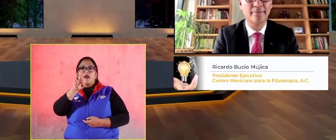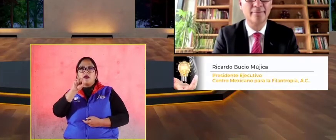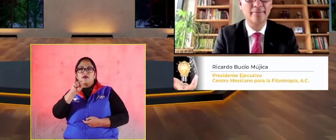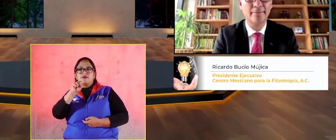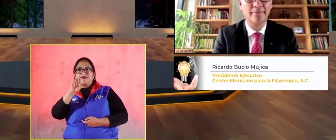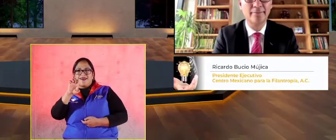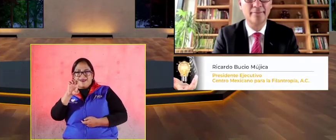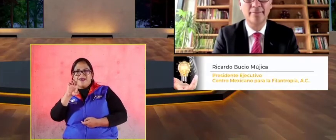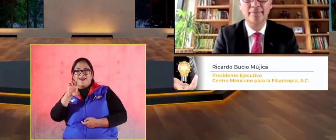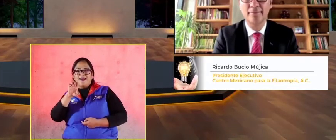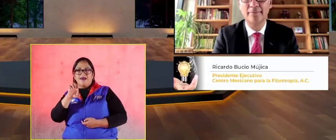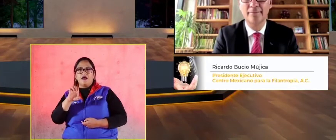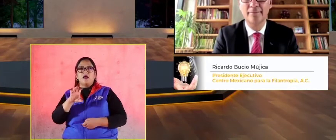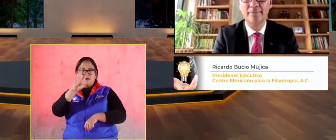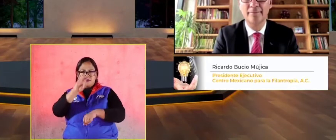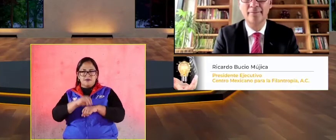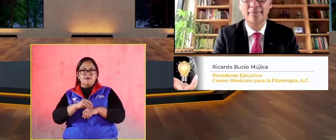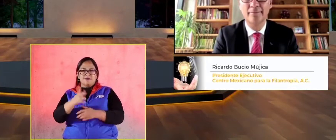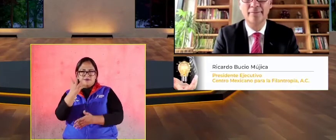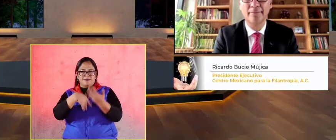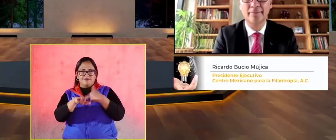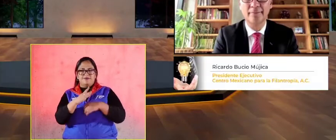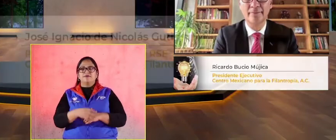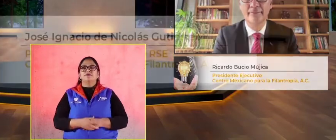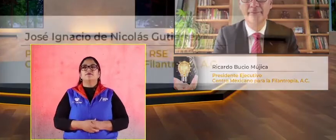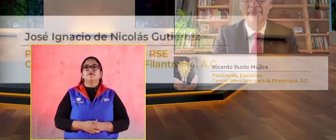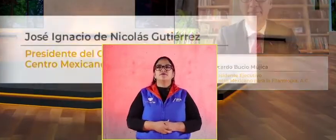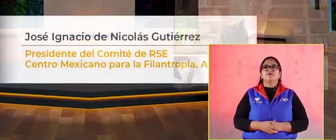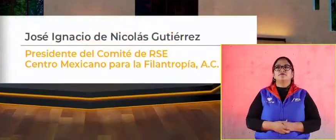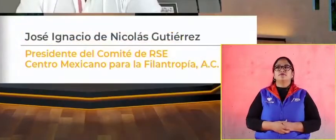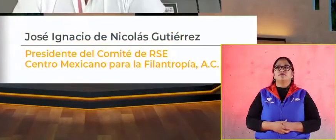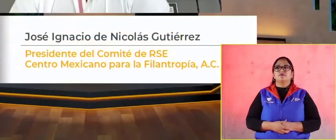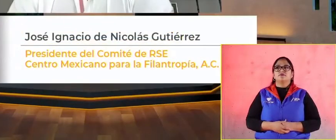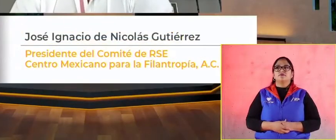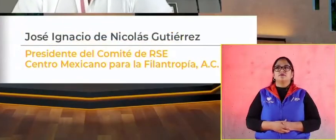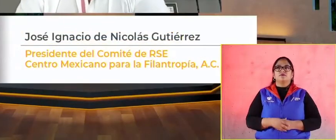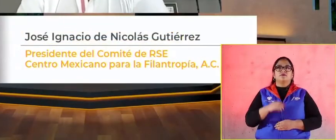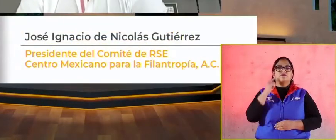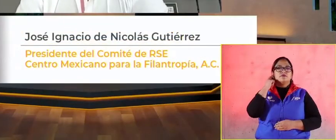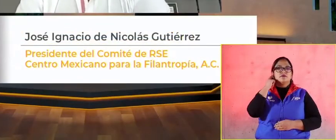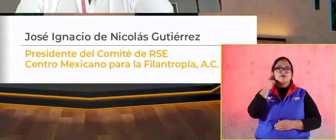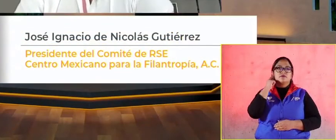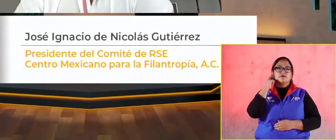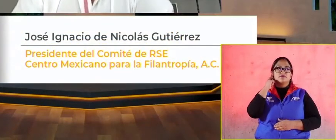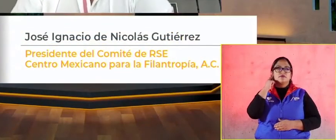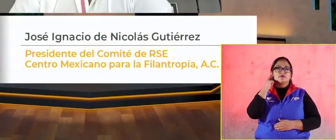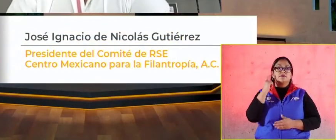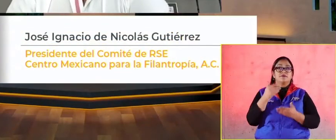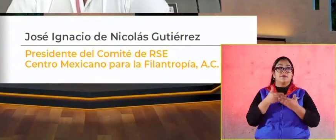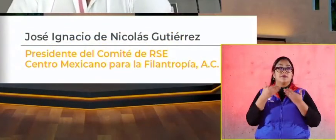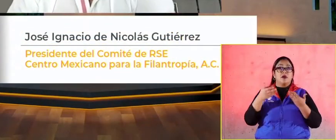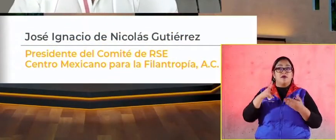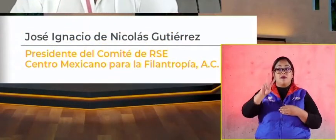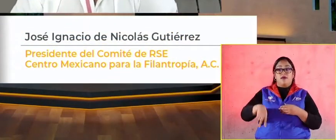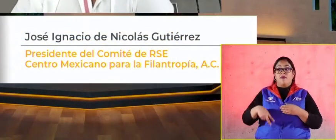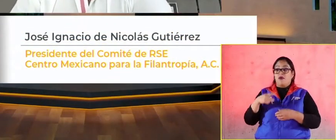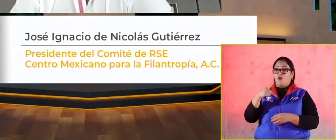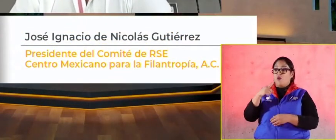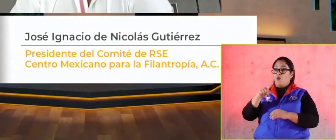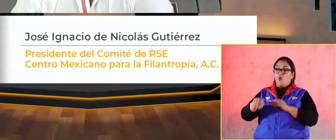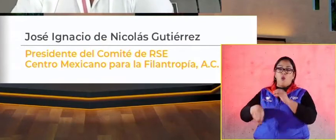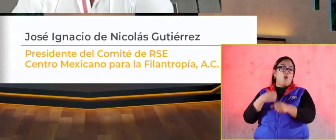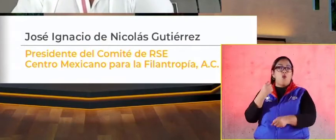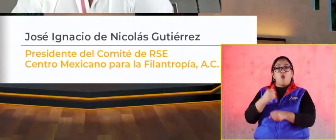quien nos compartirá su mensaje. Bien, muchas gracias a todos. Pues un año más que